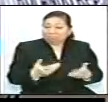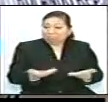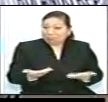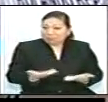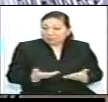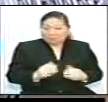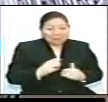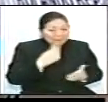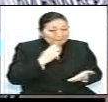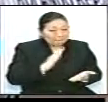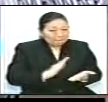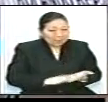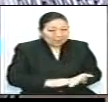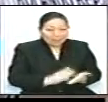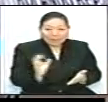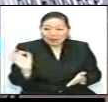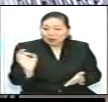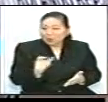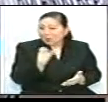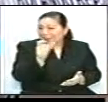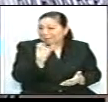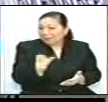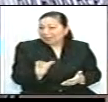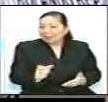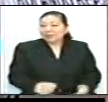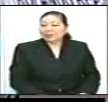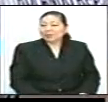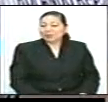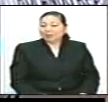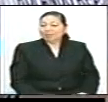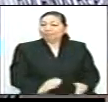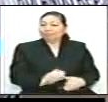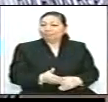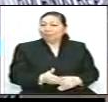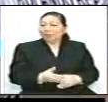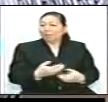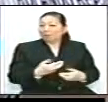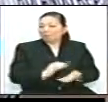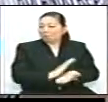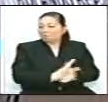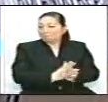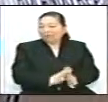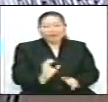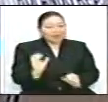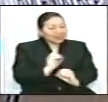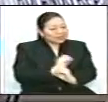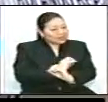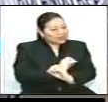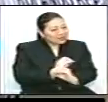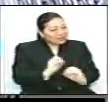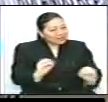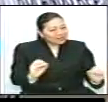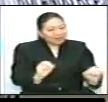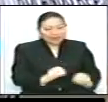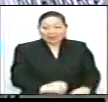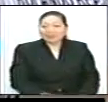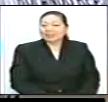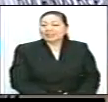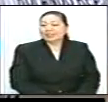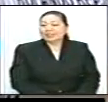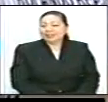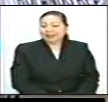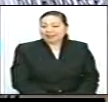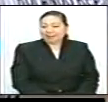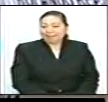incentivo perverso para que ninguna persona de bien ingrese al servicio público? Ninguna. Sí, con mucho gusto. Una